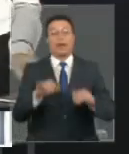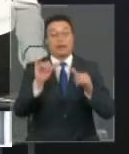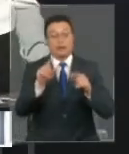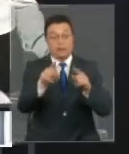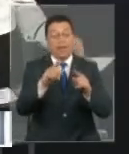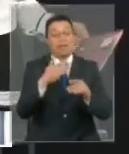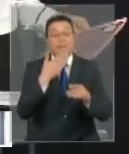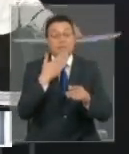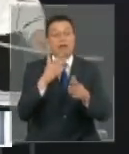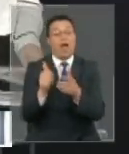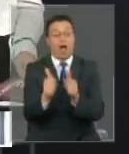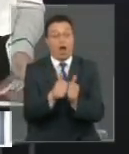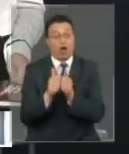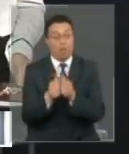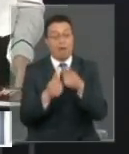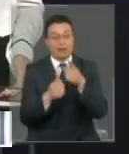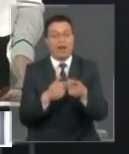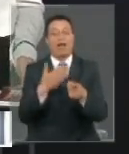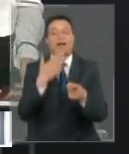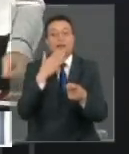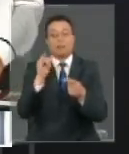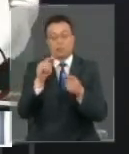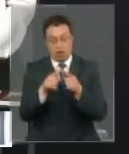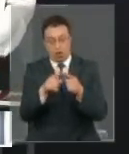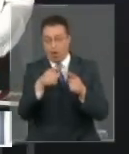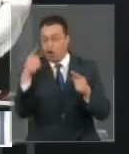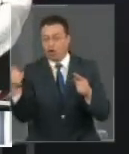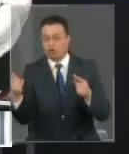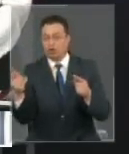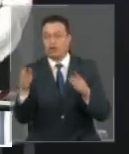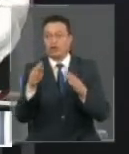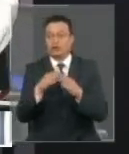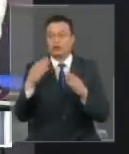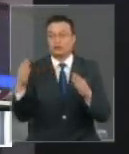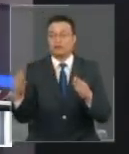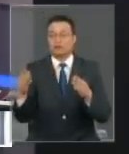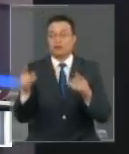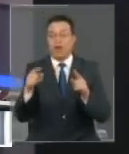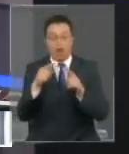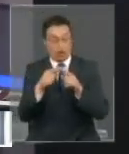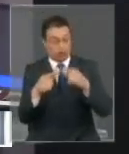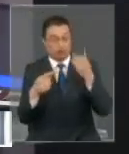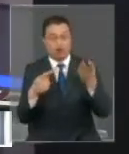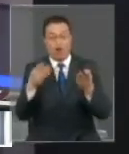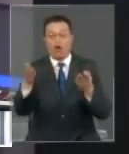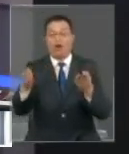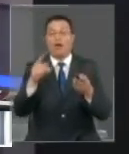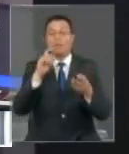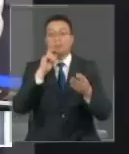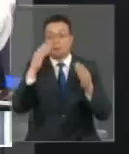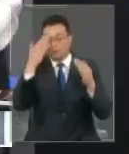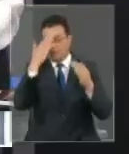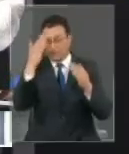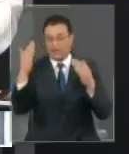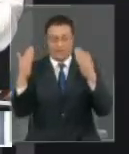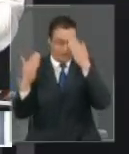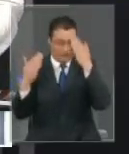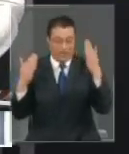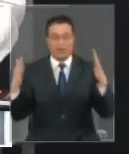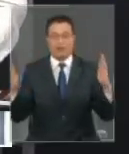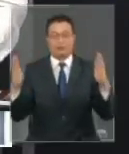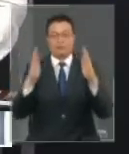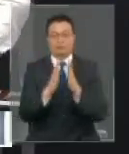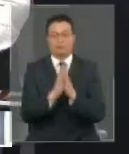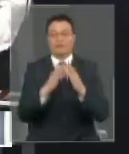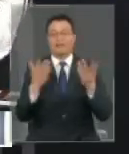nos acompaña, por supuesto, pero está a este otro lado del estudio, literalmente al otro lado, están frente a frente, los